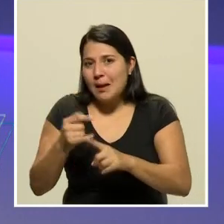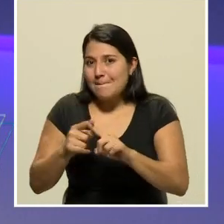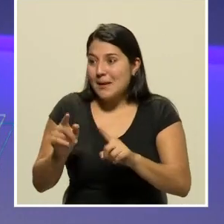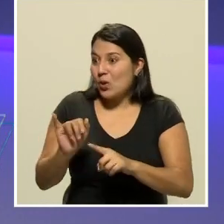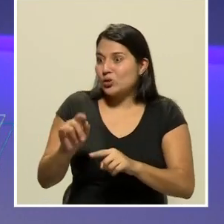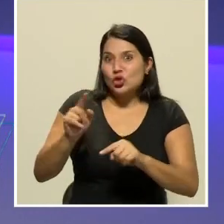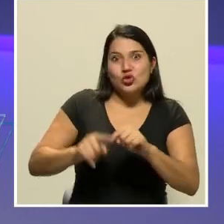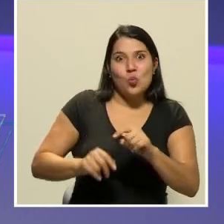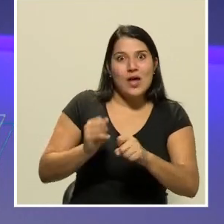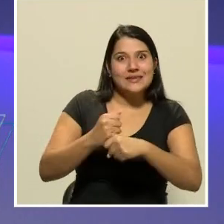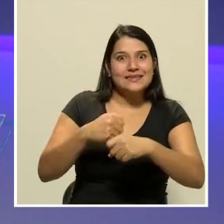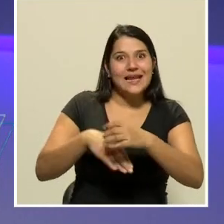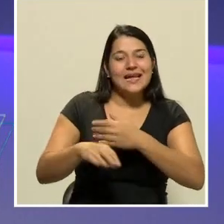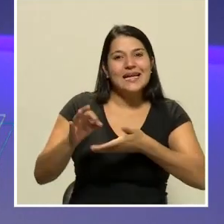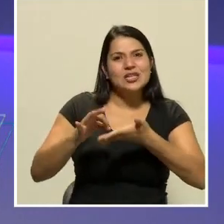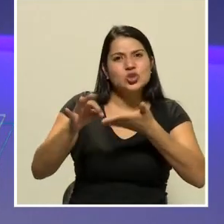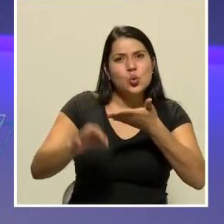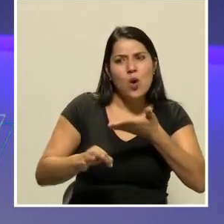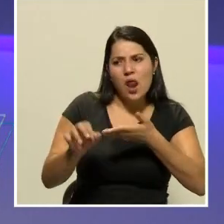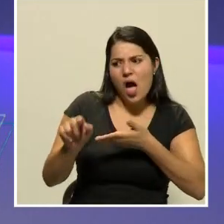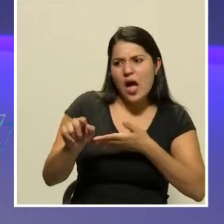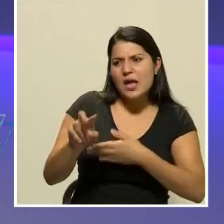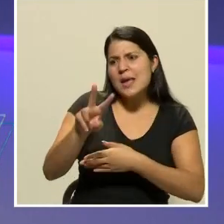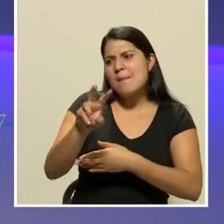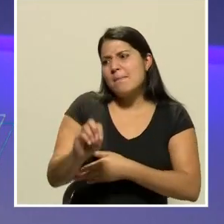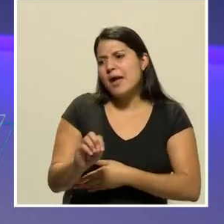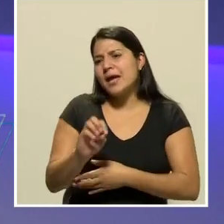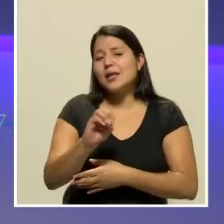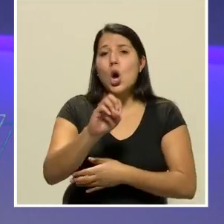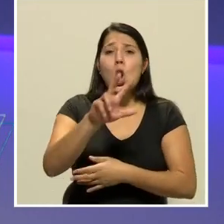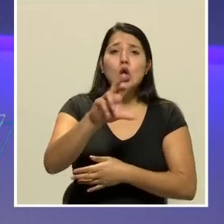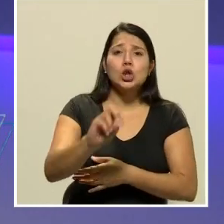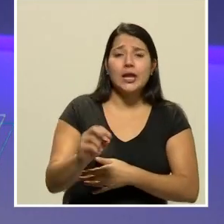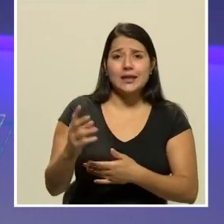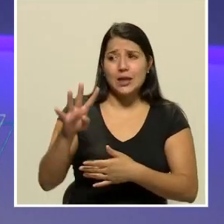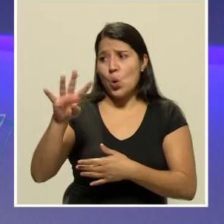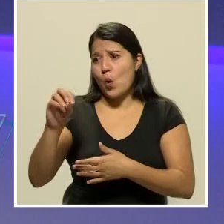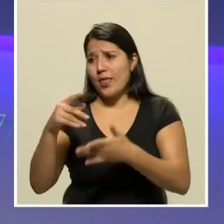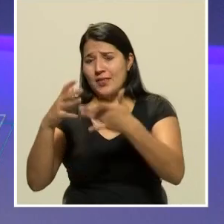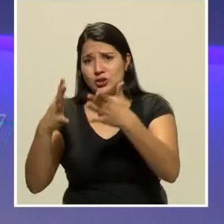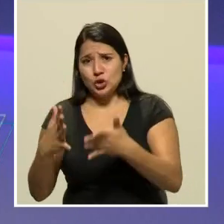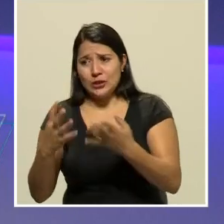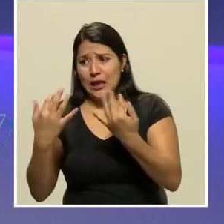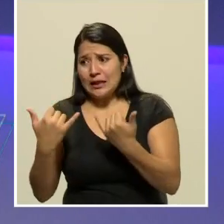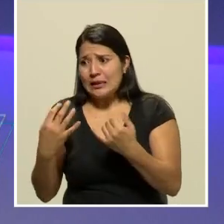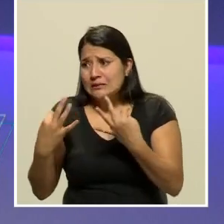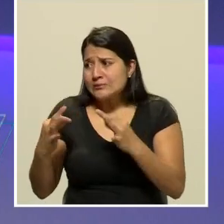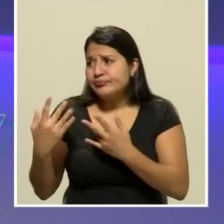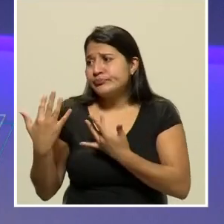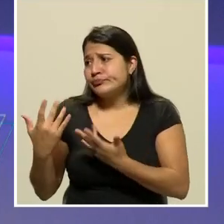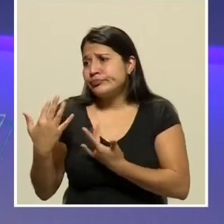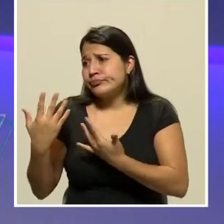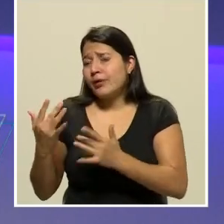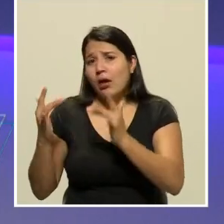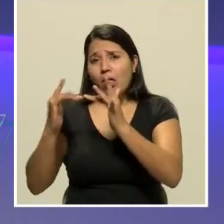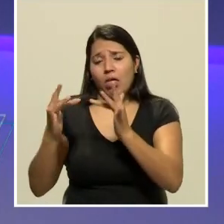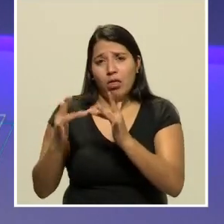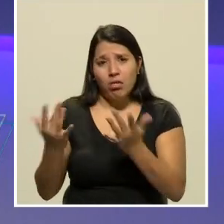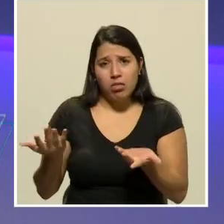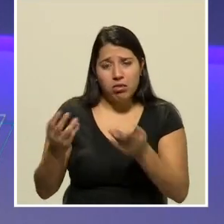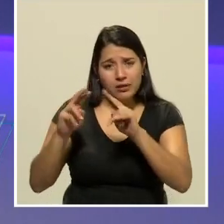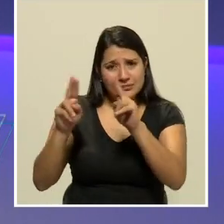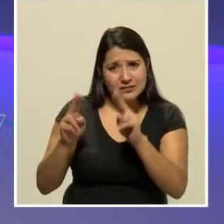tiene 20, 30, 40 estudiantes ahí esperando conectarse, ¿verdad? Exactamente. Y los maestros tienen que enseñar, no